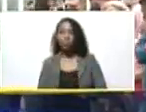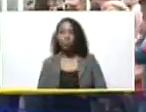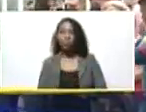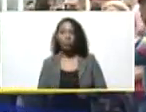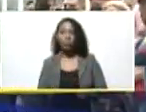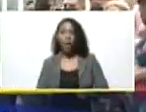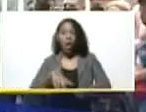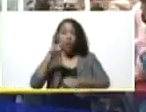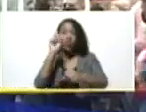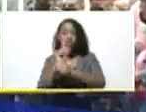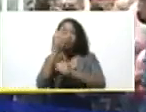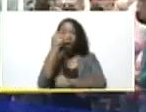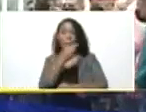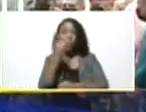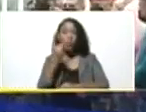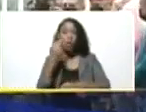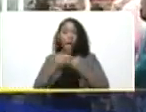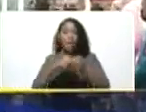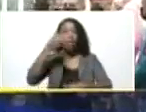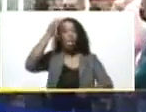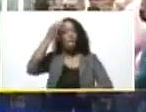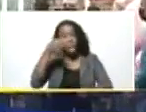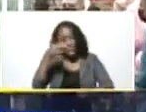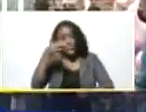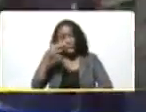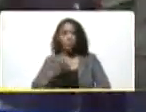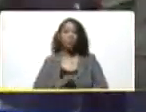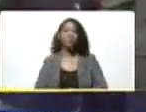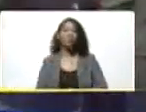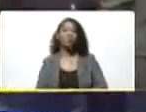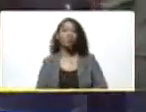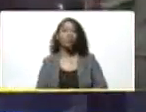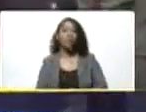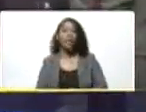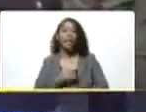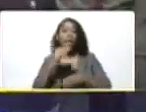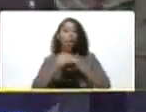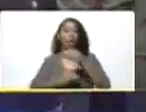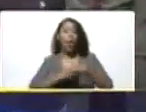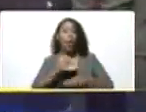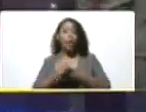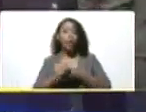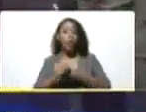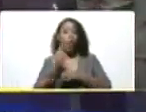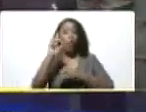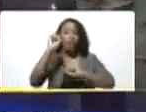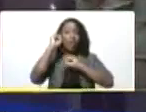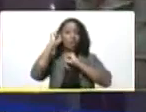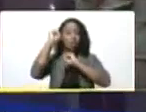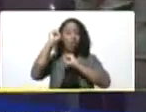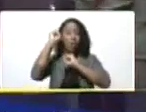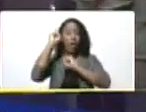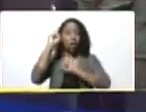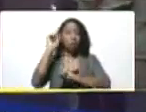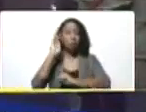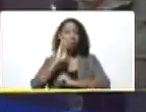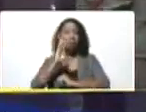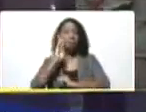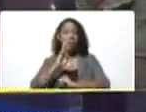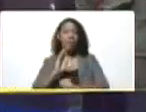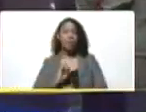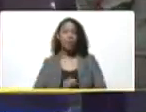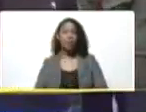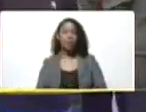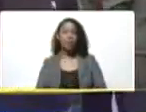La única promesa que hizo creíble y que lo llevó a una victoria pírrica, pero a